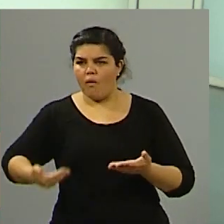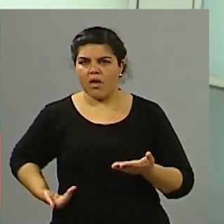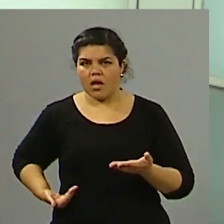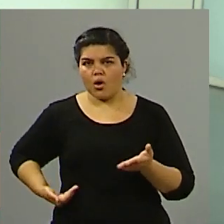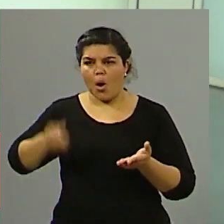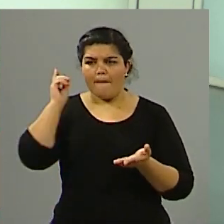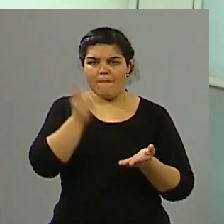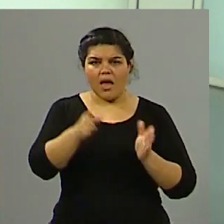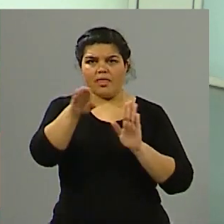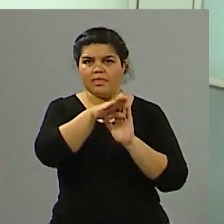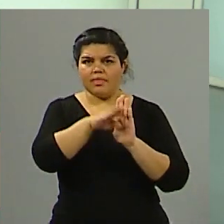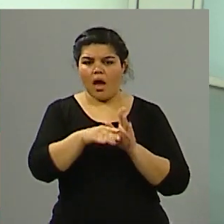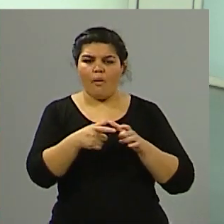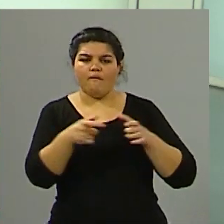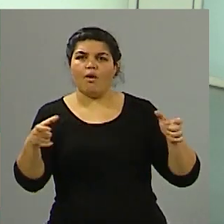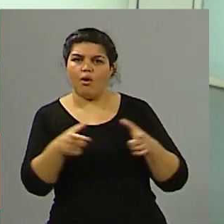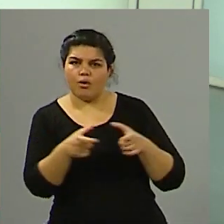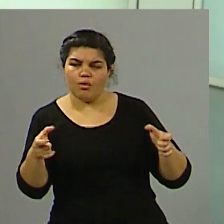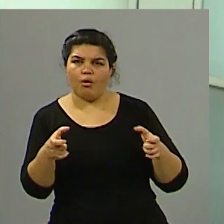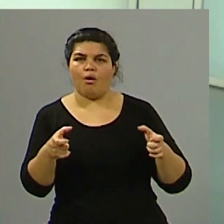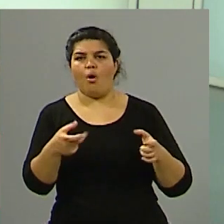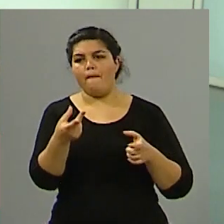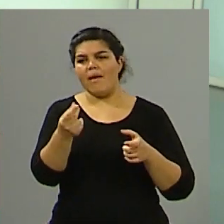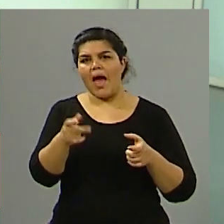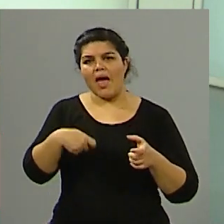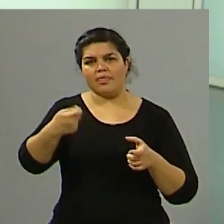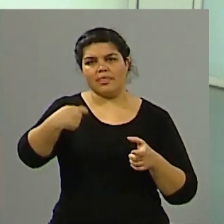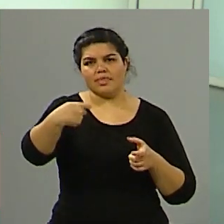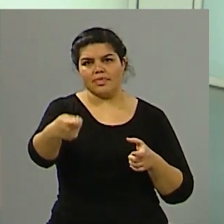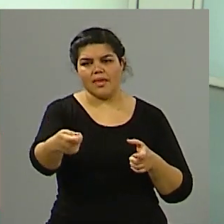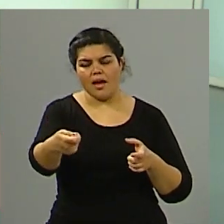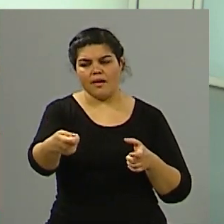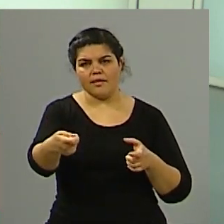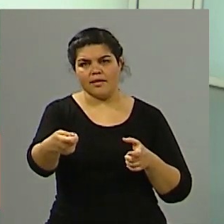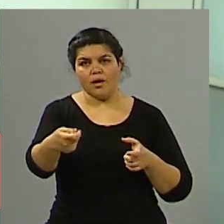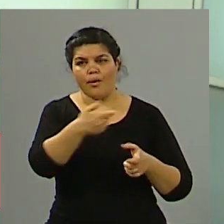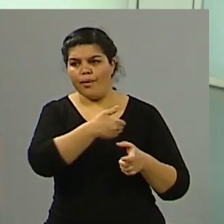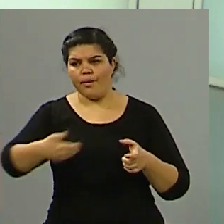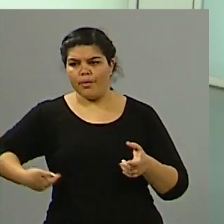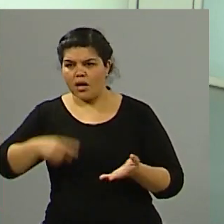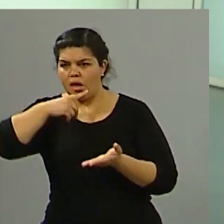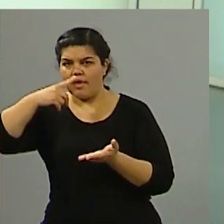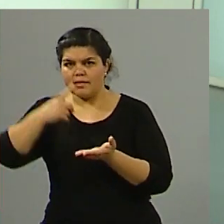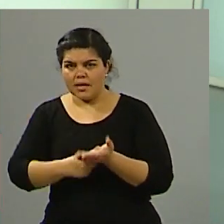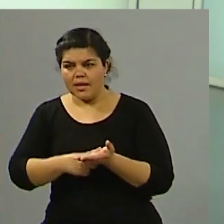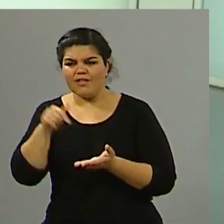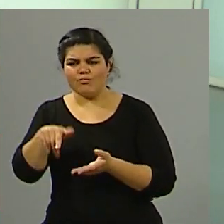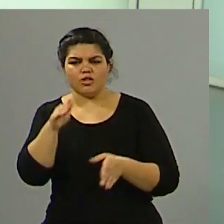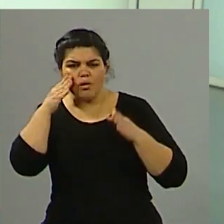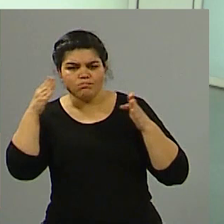en la cual hay bonos de por medio, créditos de por medio, este tipo de beneficios, el gobierno dice, bueno, tiene que ver con la necesidad